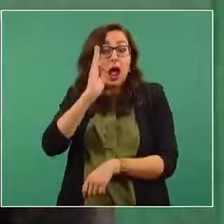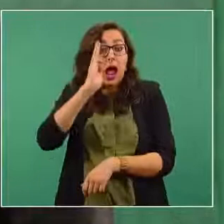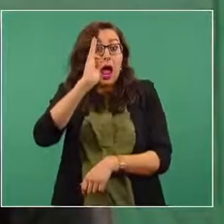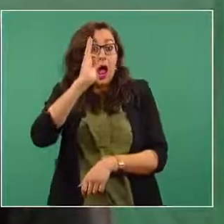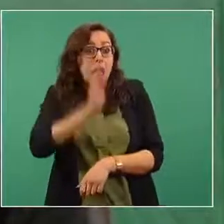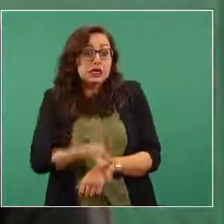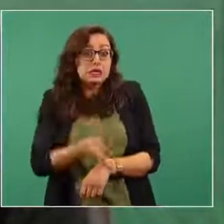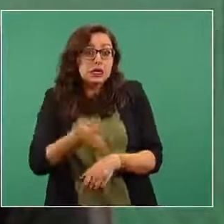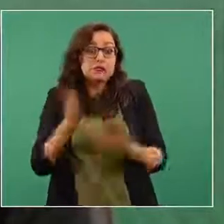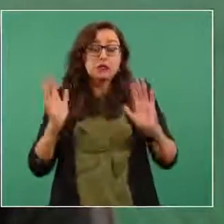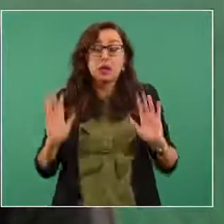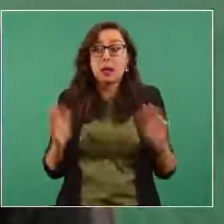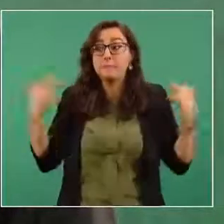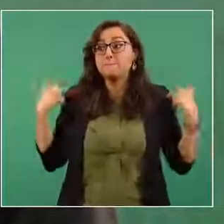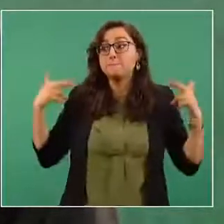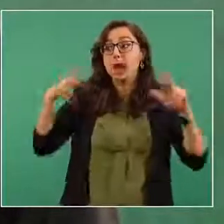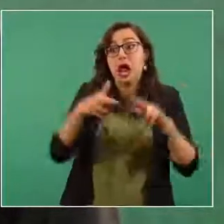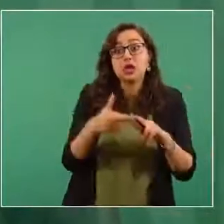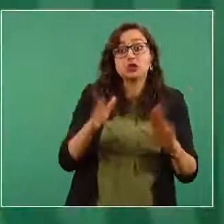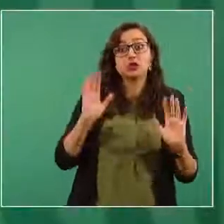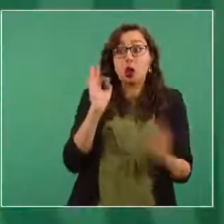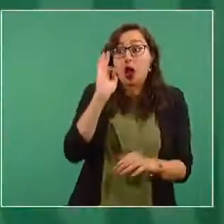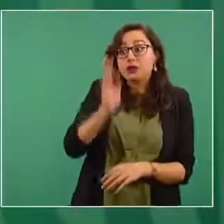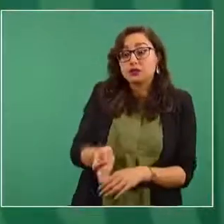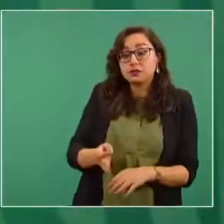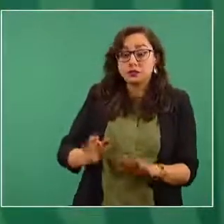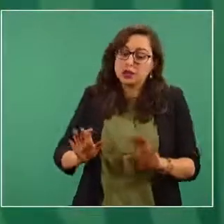de maestros y de directivos de las escuelas.